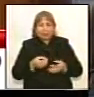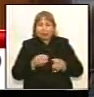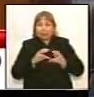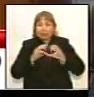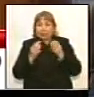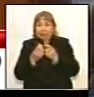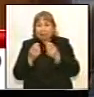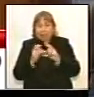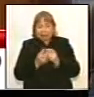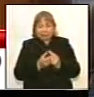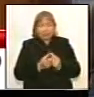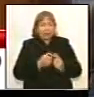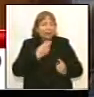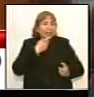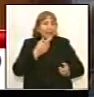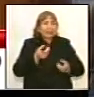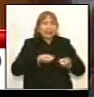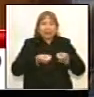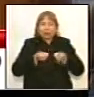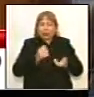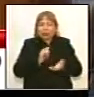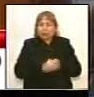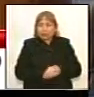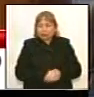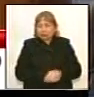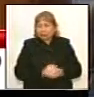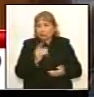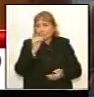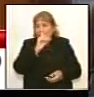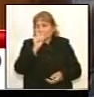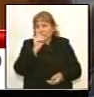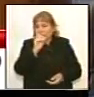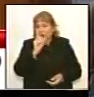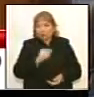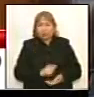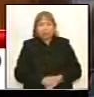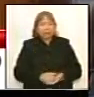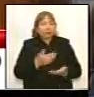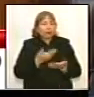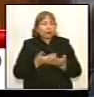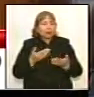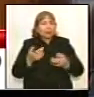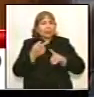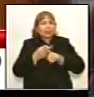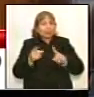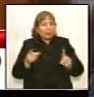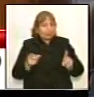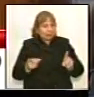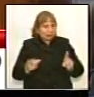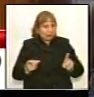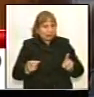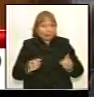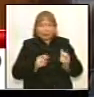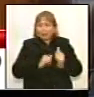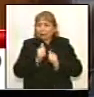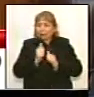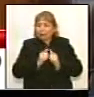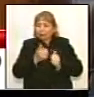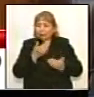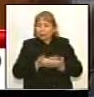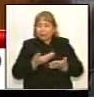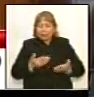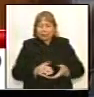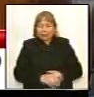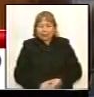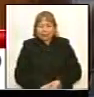partidos ya está regulado con el lavado de activos. No, señor, son cosas completamente distintas. Acá no hay concurso ideal,